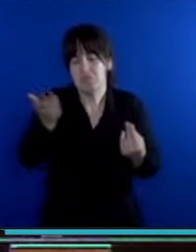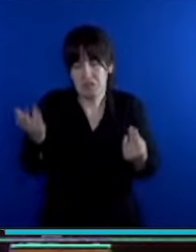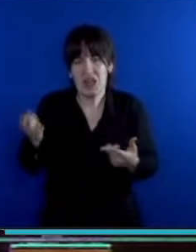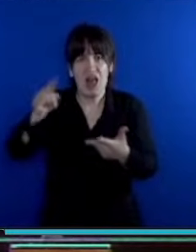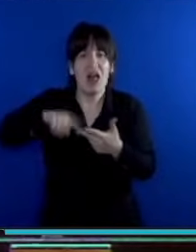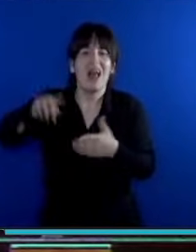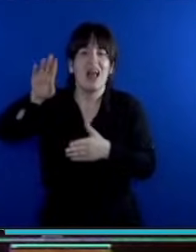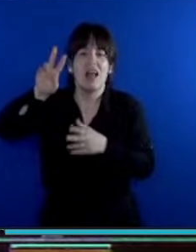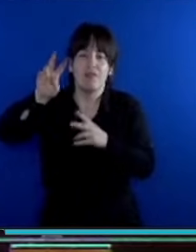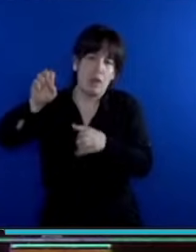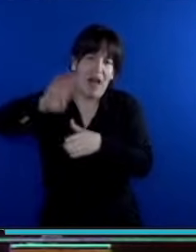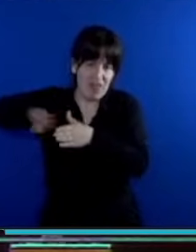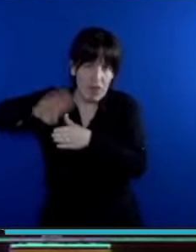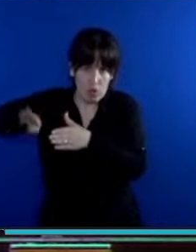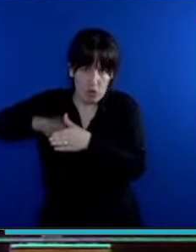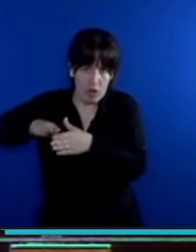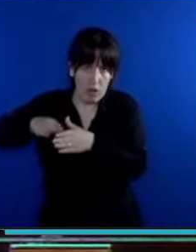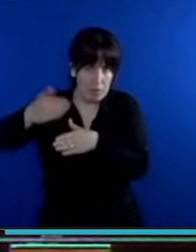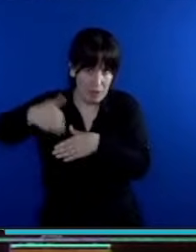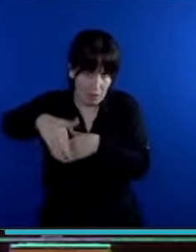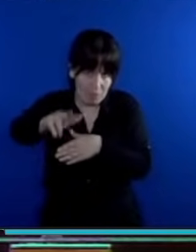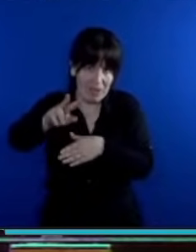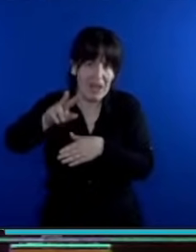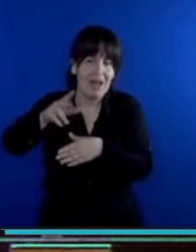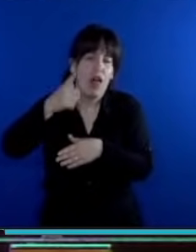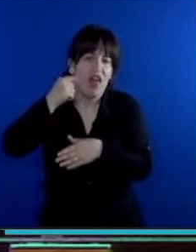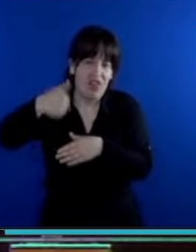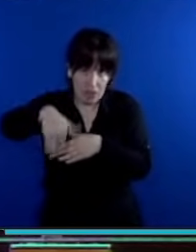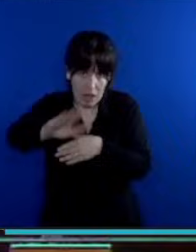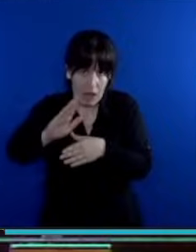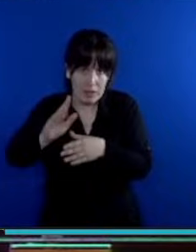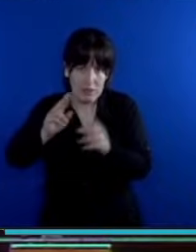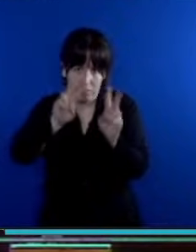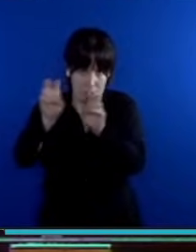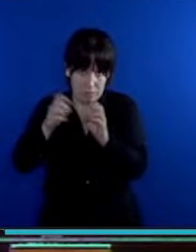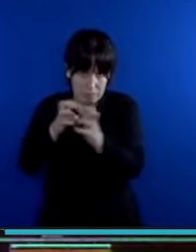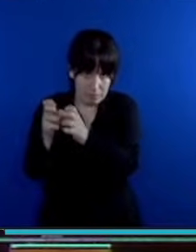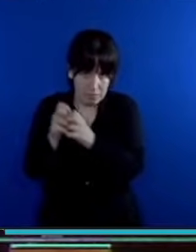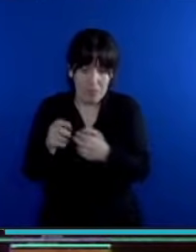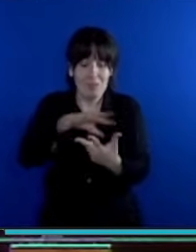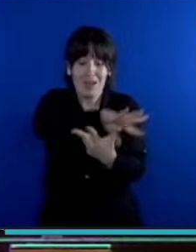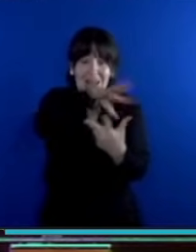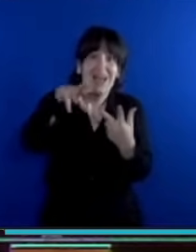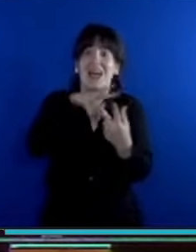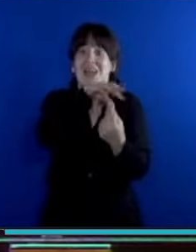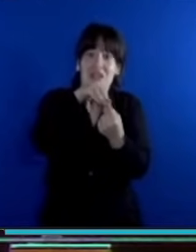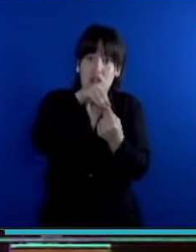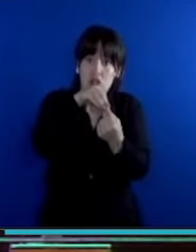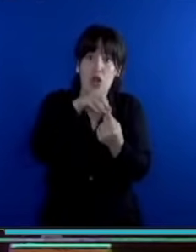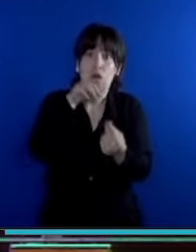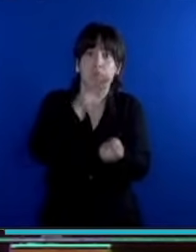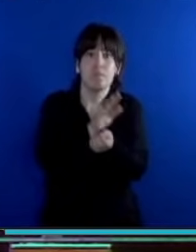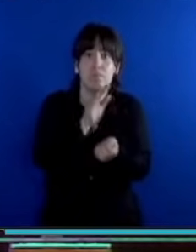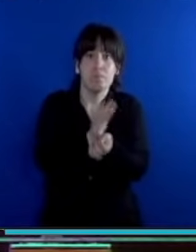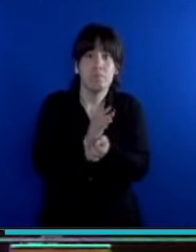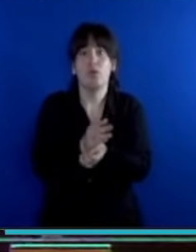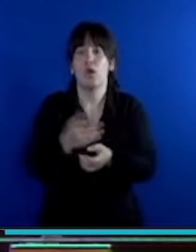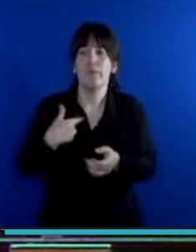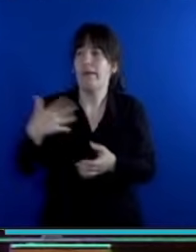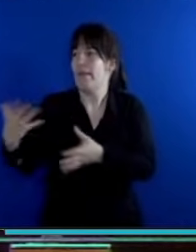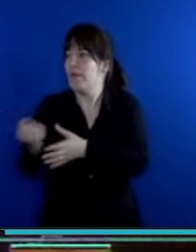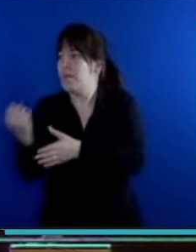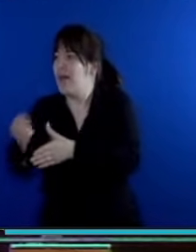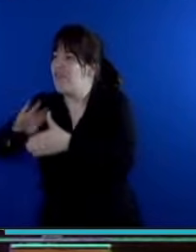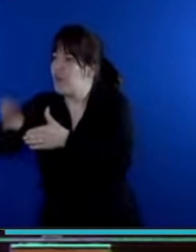endeudamiento se trate en unos días, de conjunto configura la continuidad de tomar deuda para pagar